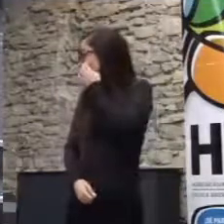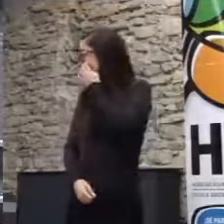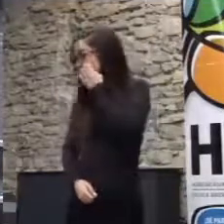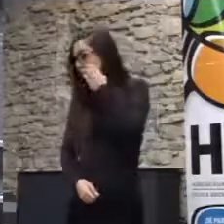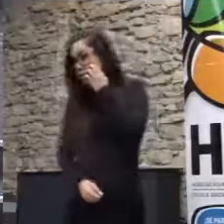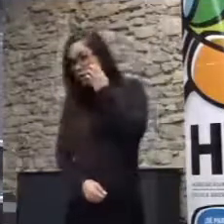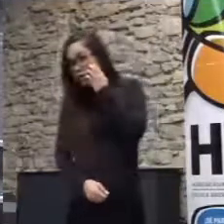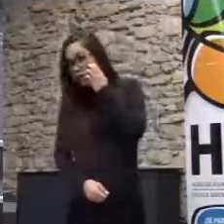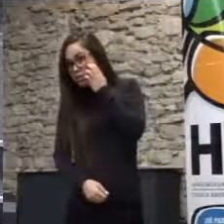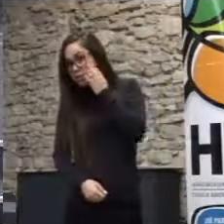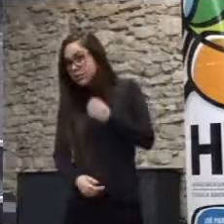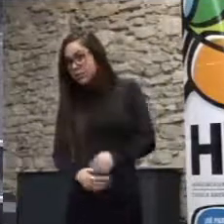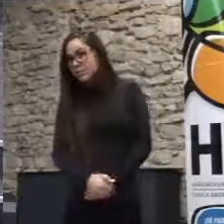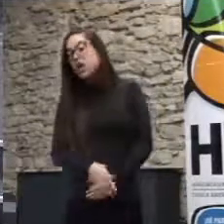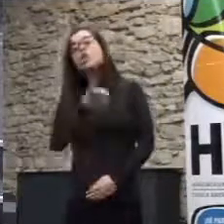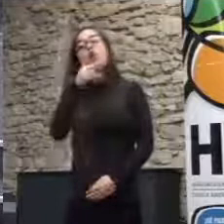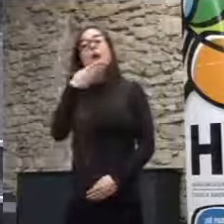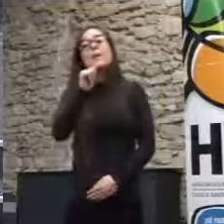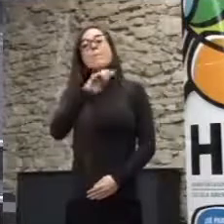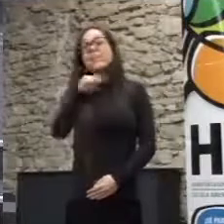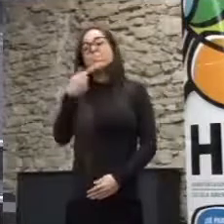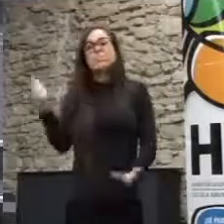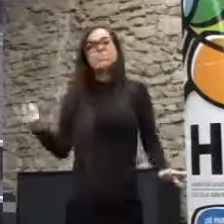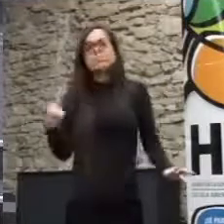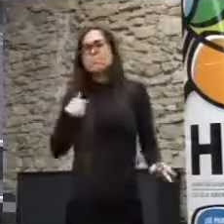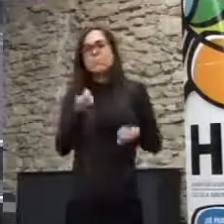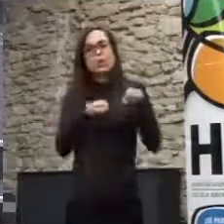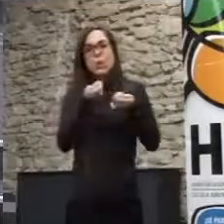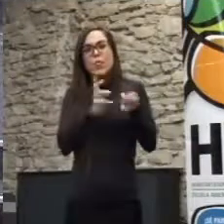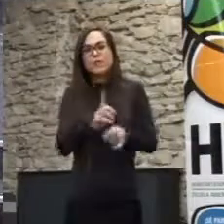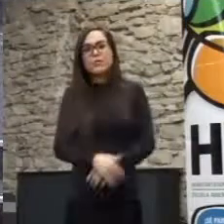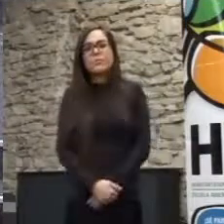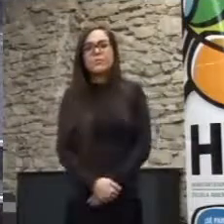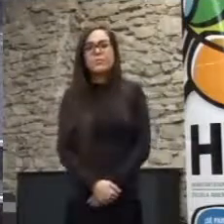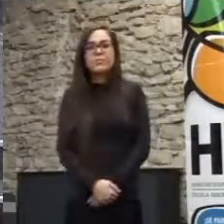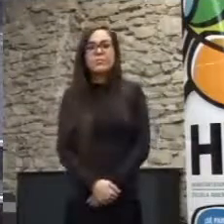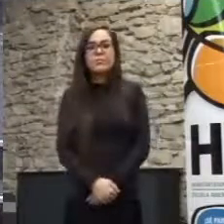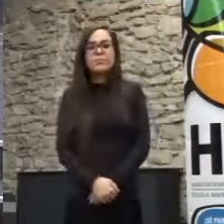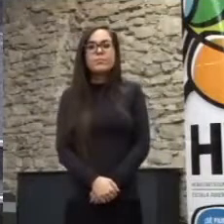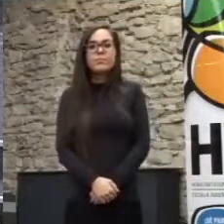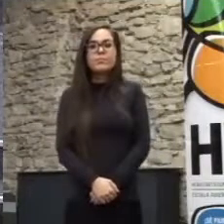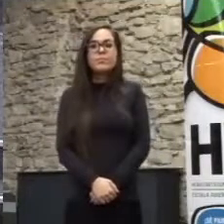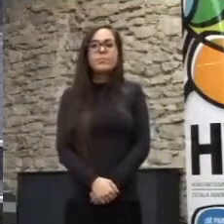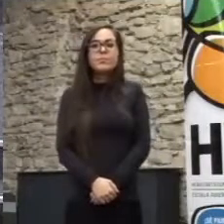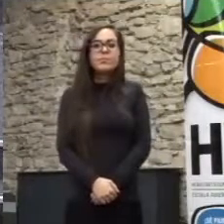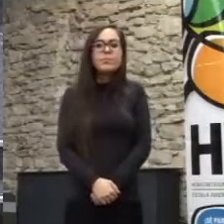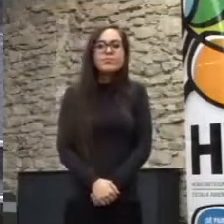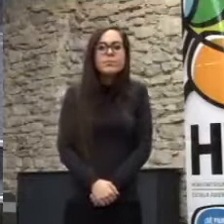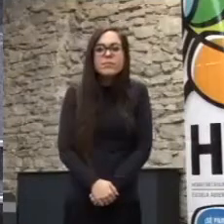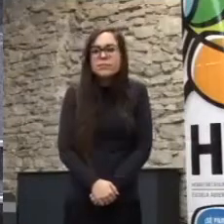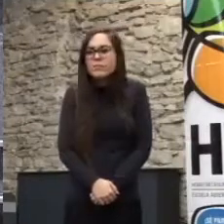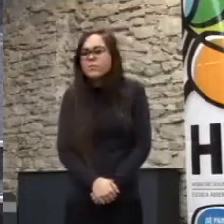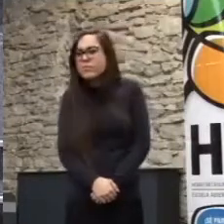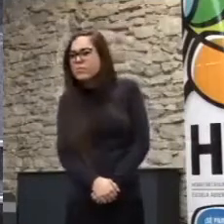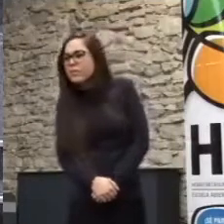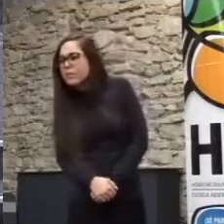Sí, yo creo que el hecho de cotizar en el IBEX, que decida si voy o no a la rueda de prensa de un colectivo de no sé qué, yo creo que es mucho decir, porque no, porque yo